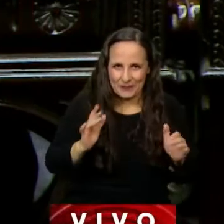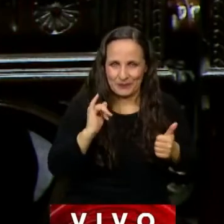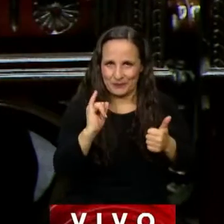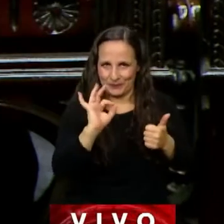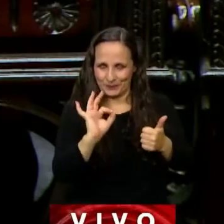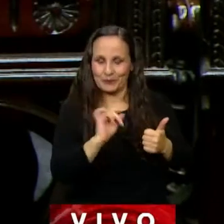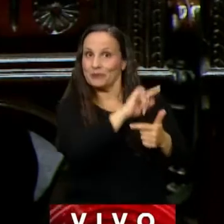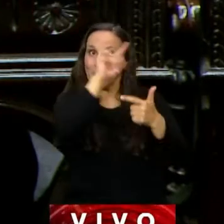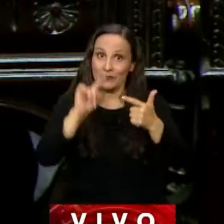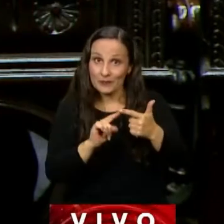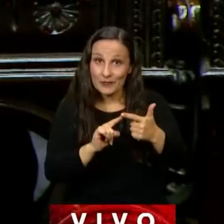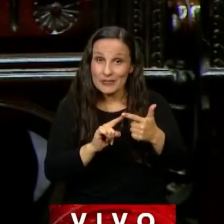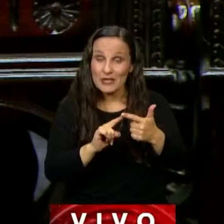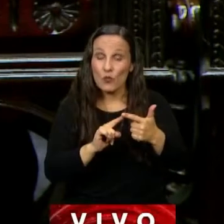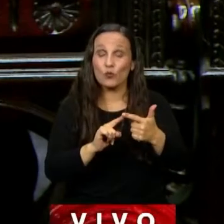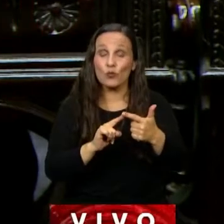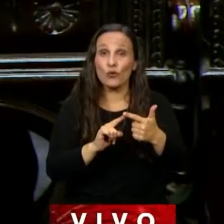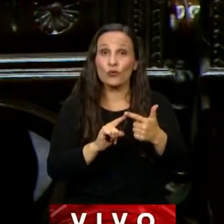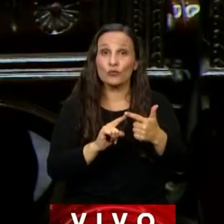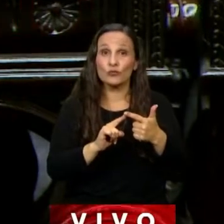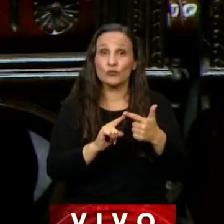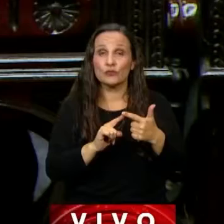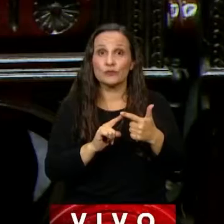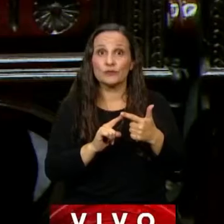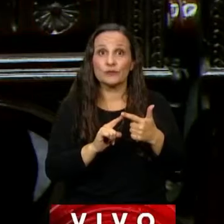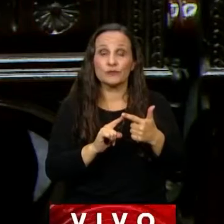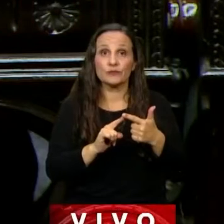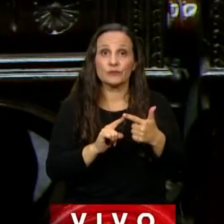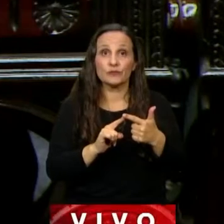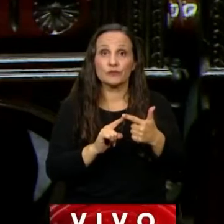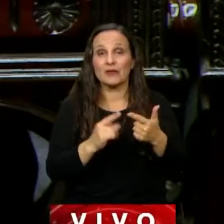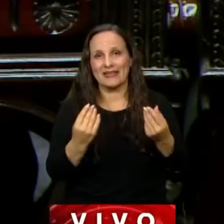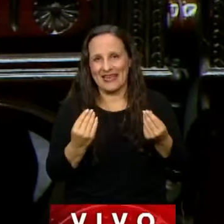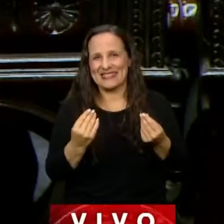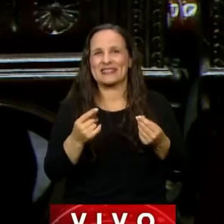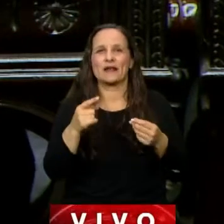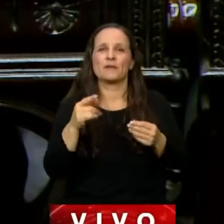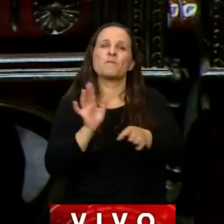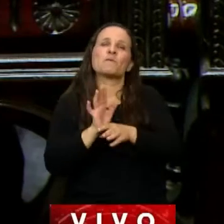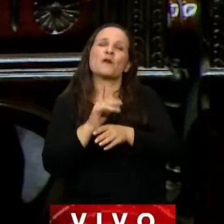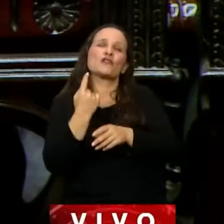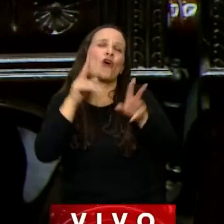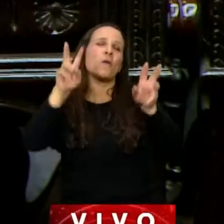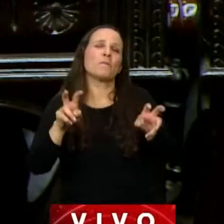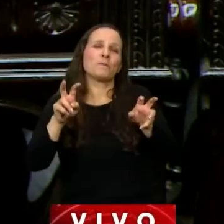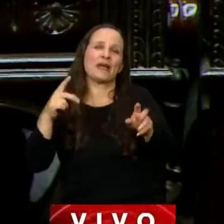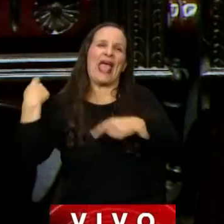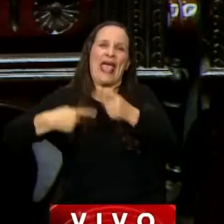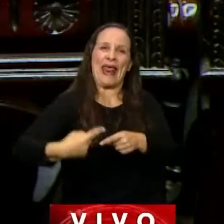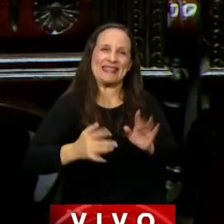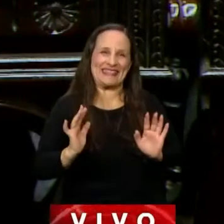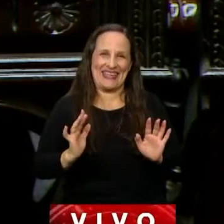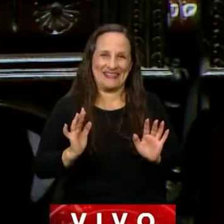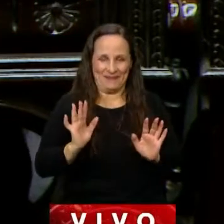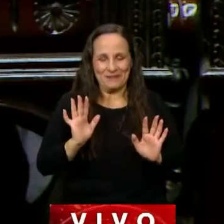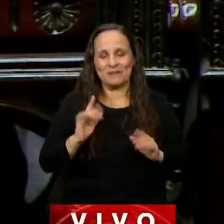segunda tiene que ver con lo que nosotros llamamos la herencia. El